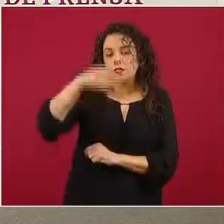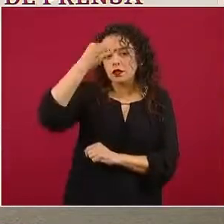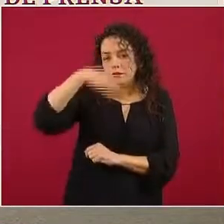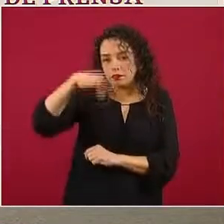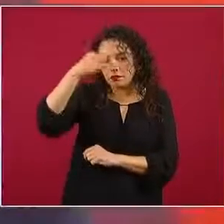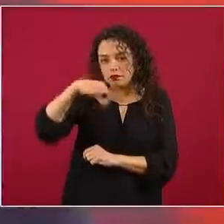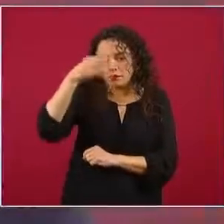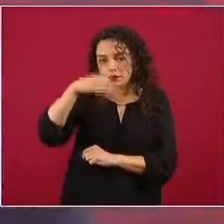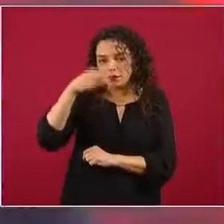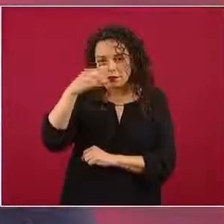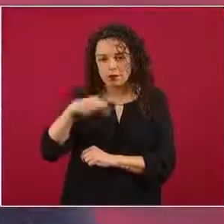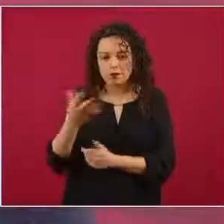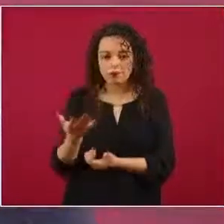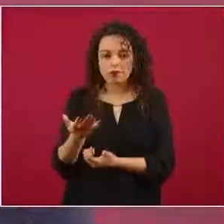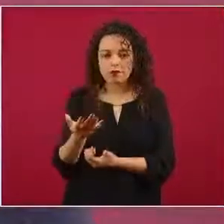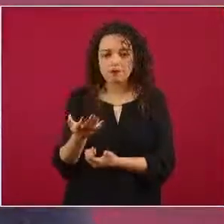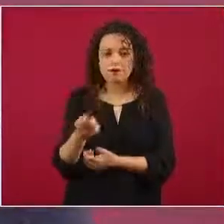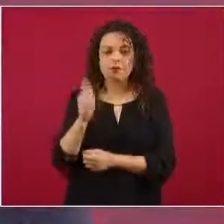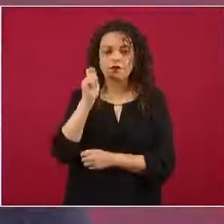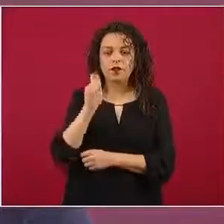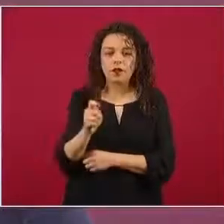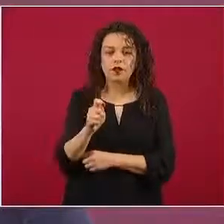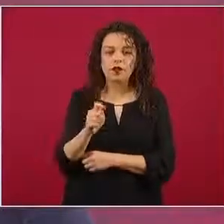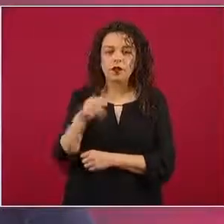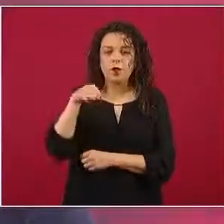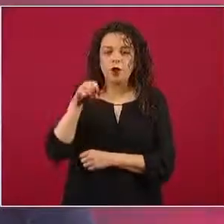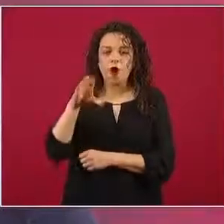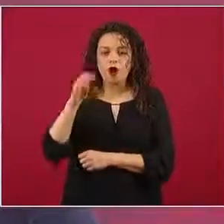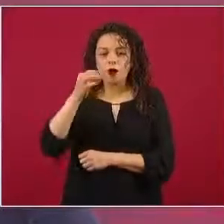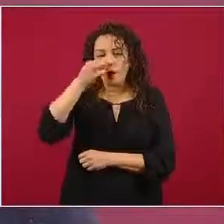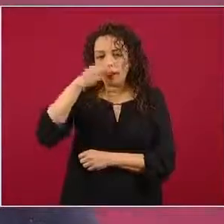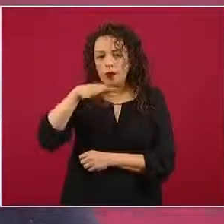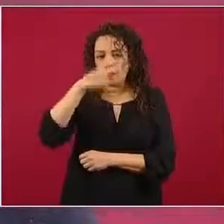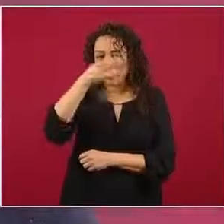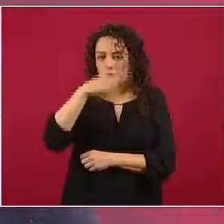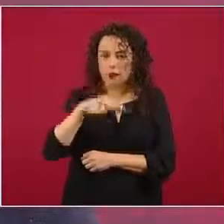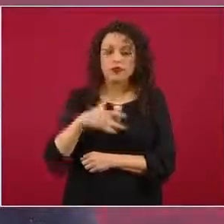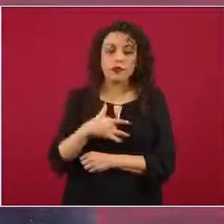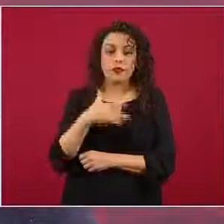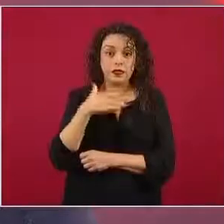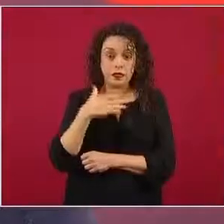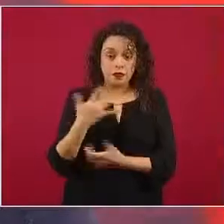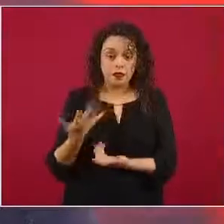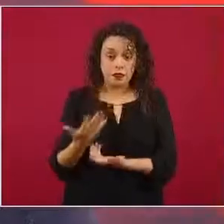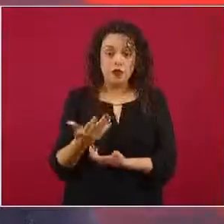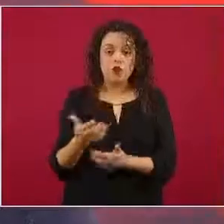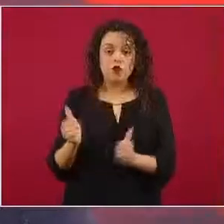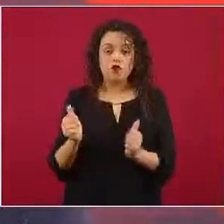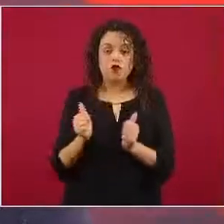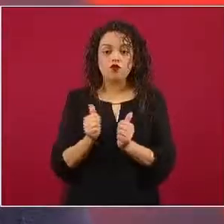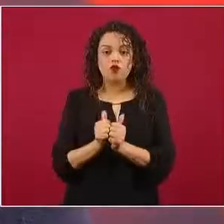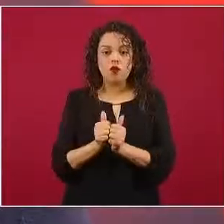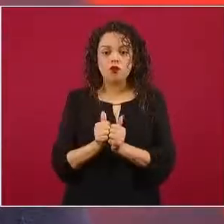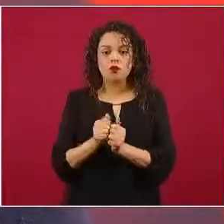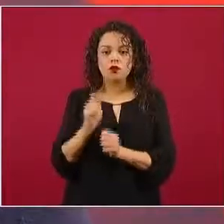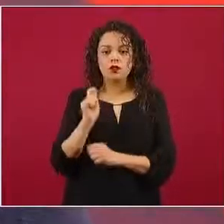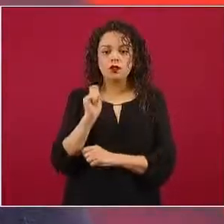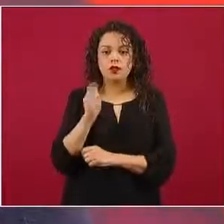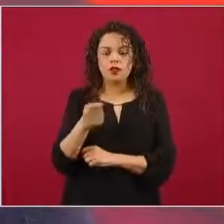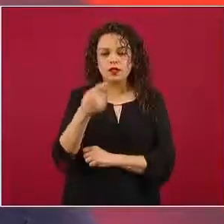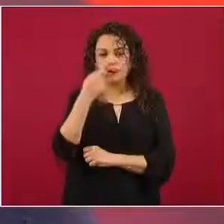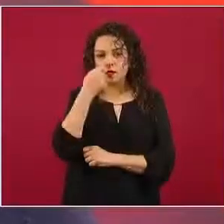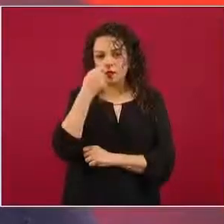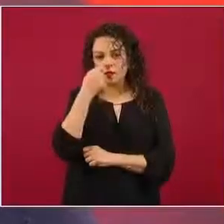conocemos normalmente. Estamos hablando de escurrimiento nasal, que en su momento también viene acompañado de escozor de la